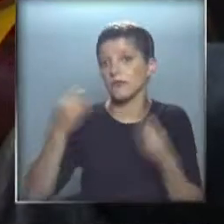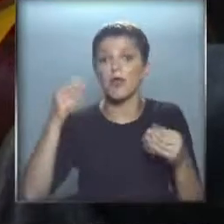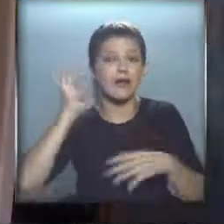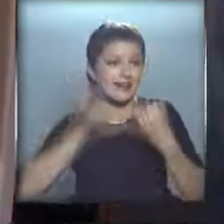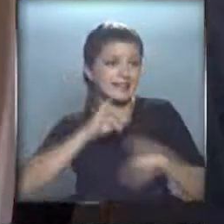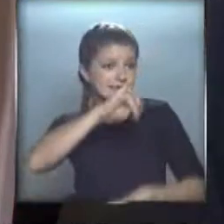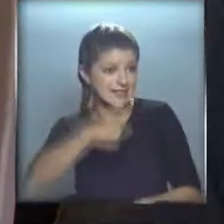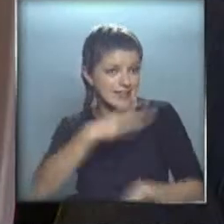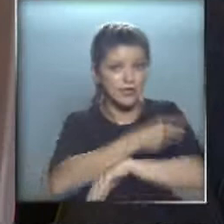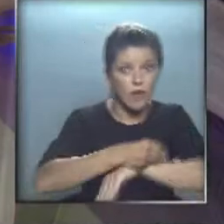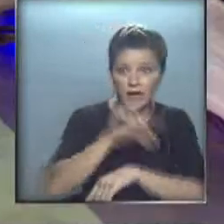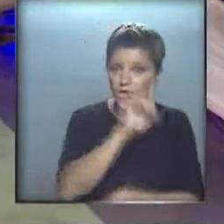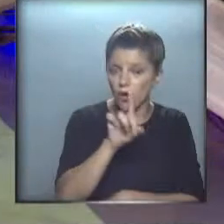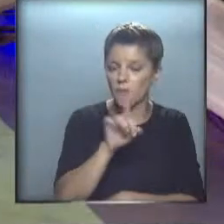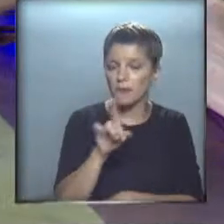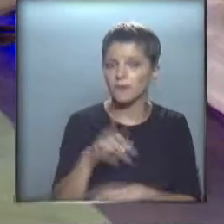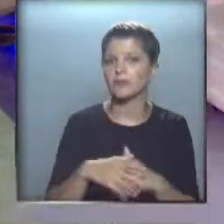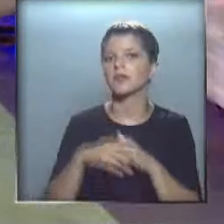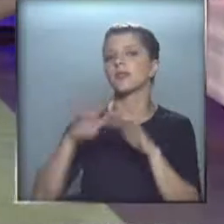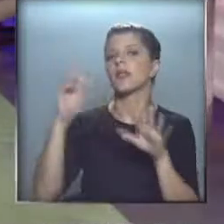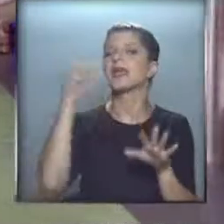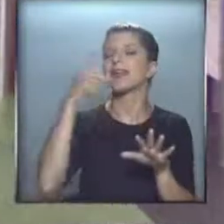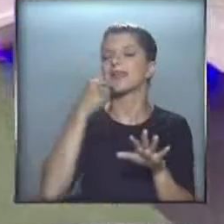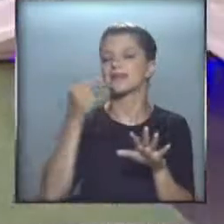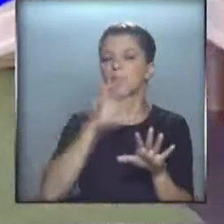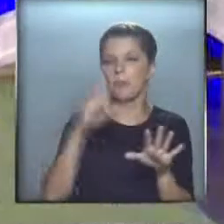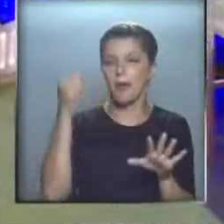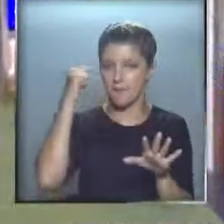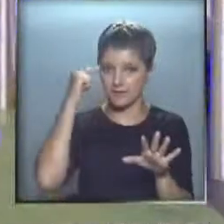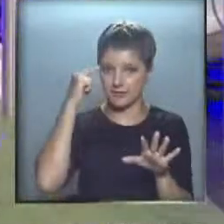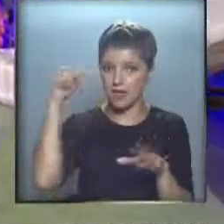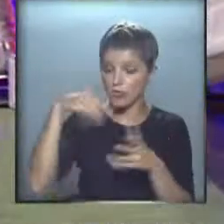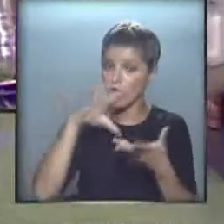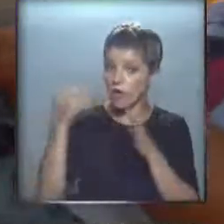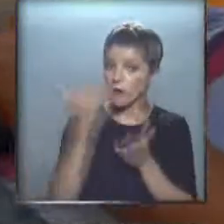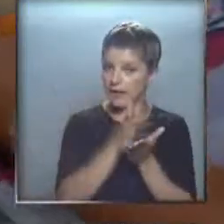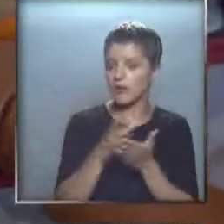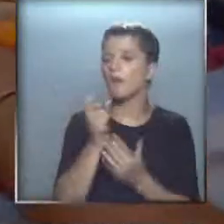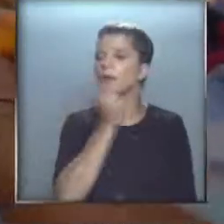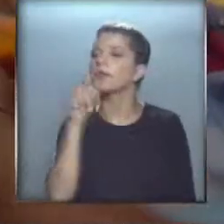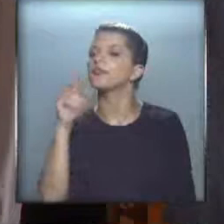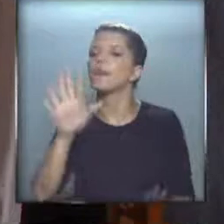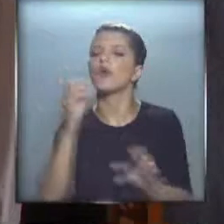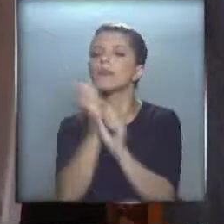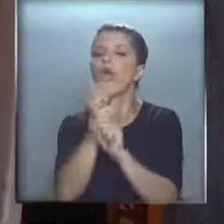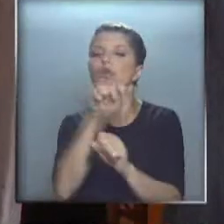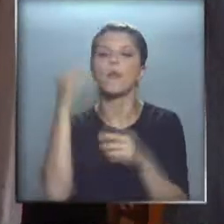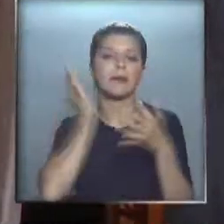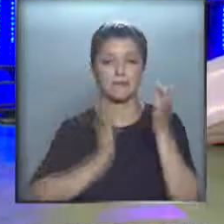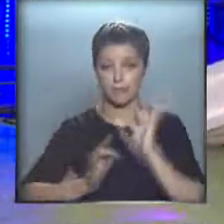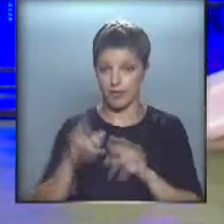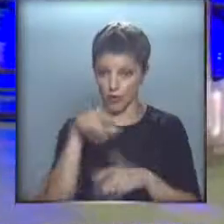qué sí son malas presencias? Pero si hablamos en general de ubicar al otro en un estereotipo social, ¿vos pensás que es discriminar eso? Es decir, ese es... Y lo están discriminación,